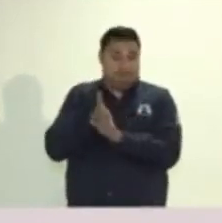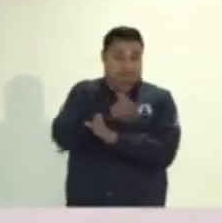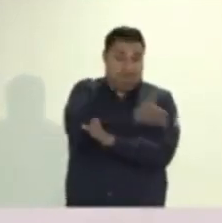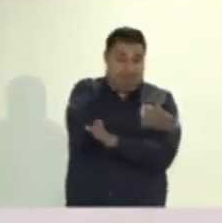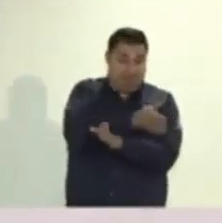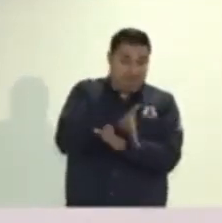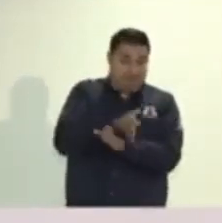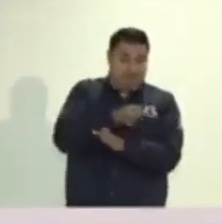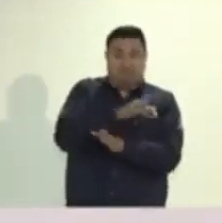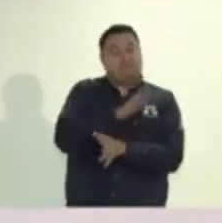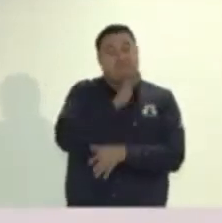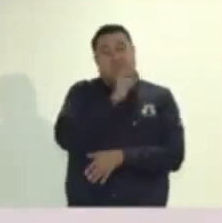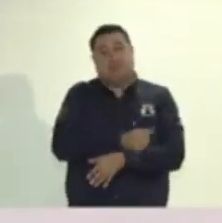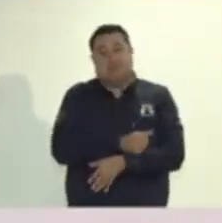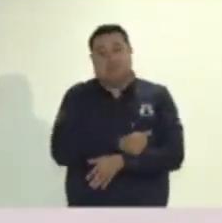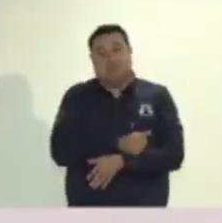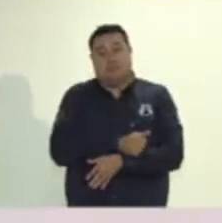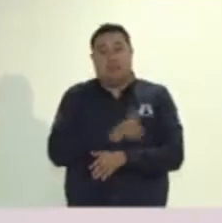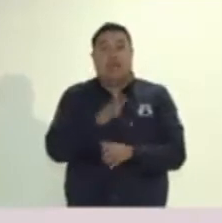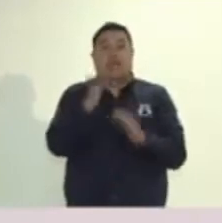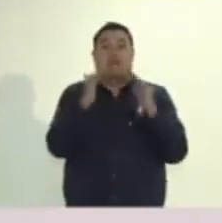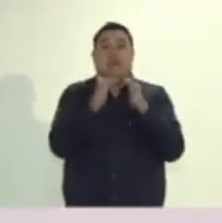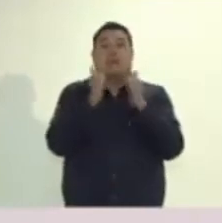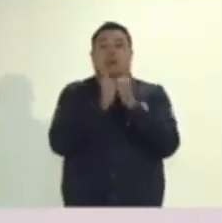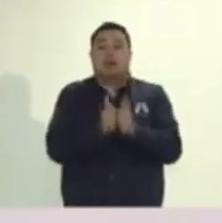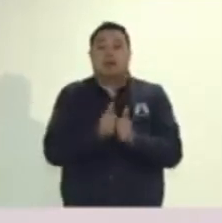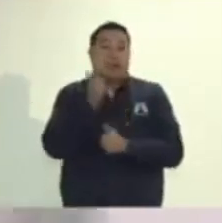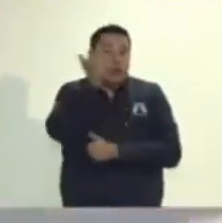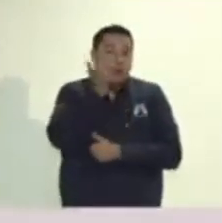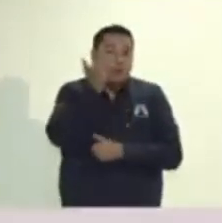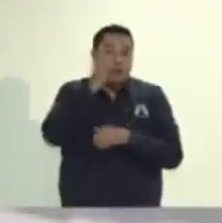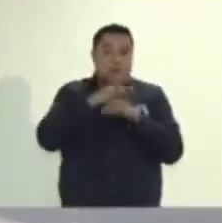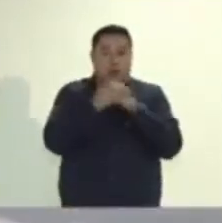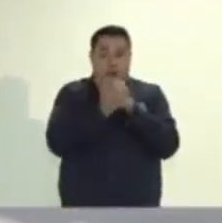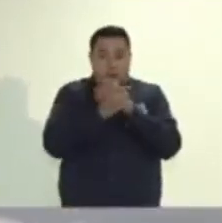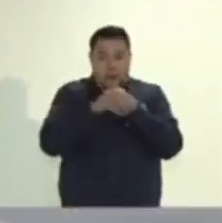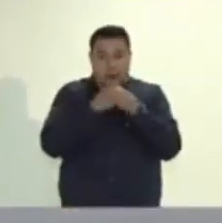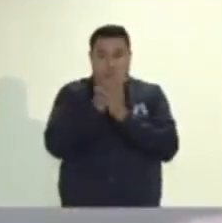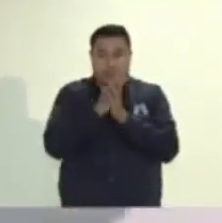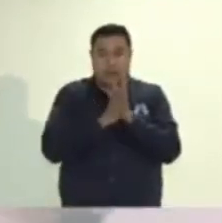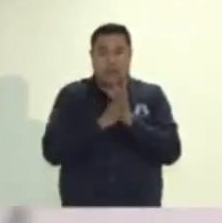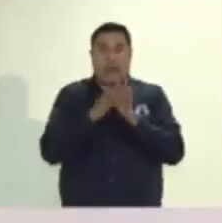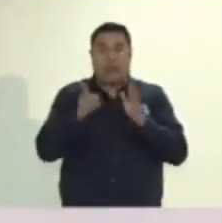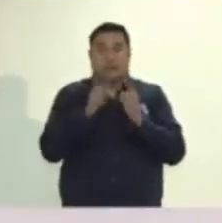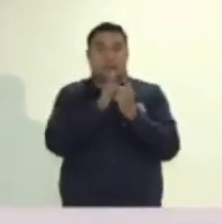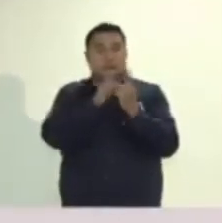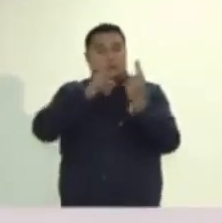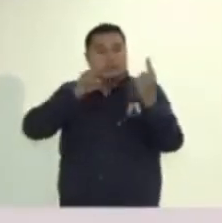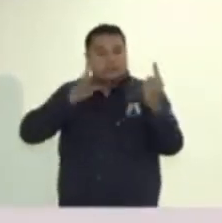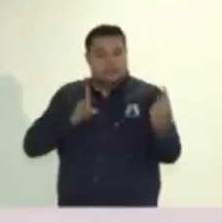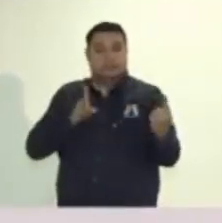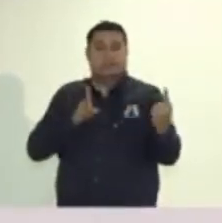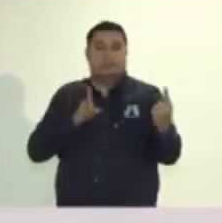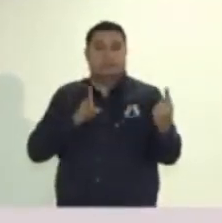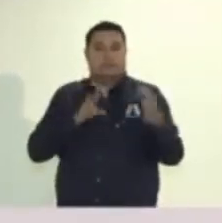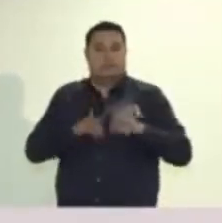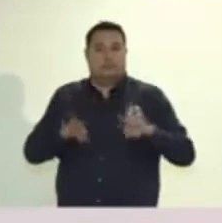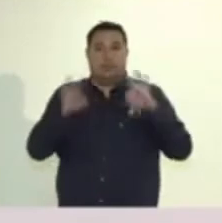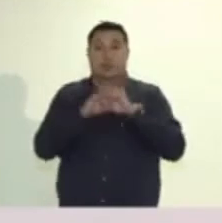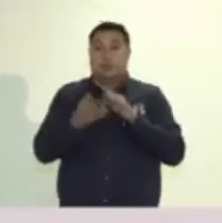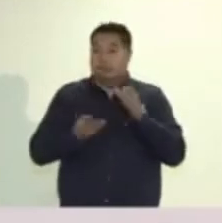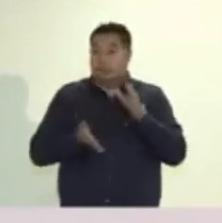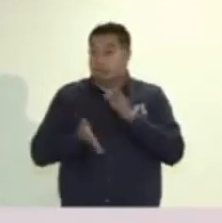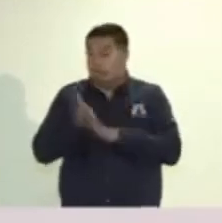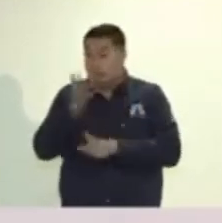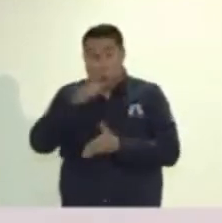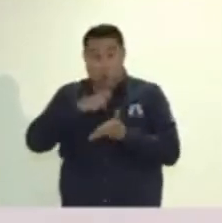Quédate en casa, lávate las manos, guarda tu sana distancia. Si vas a ir a comprar tus alimentos,